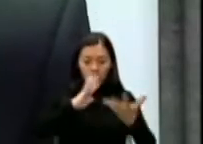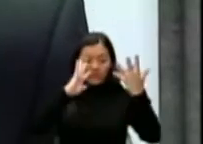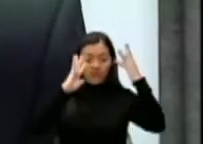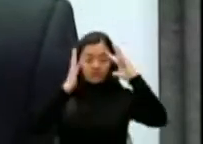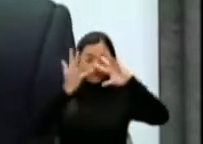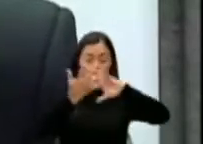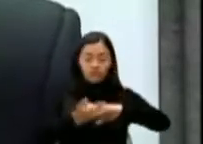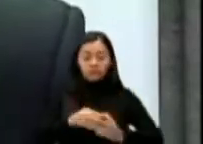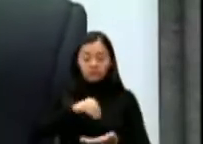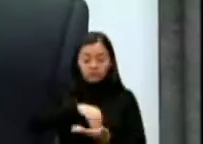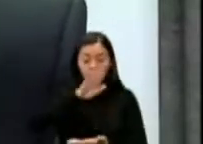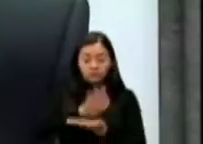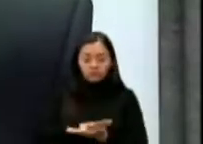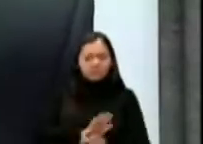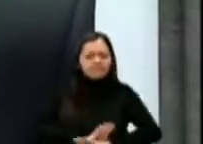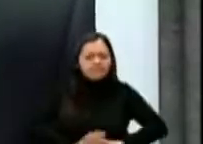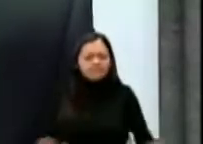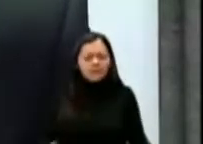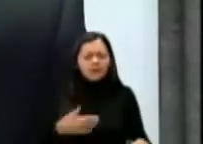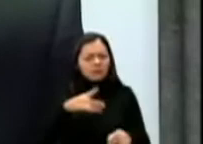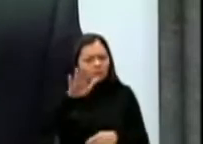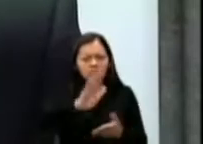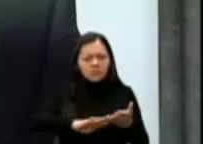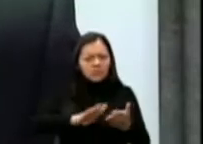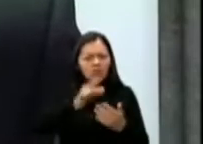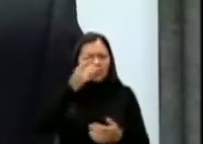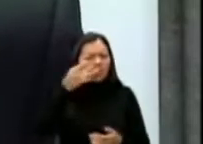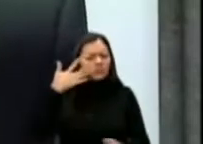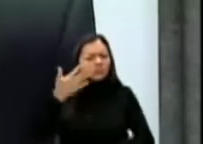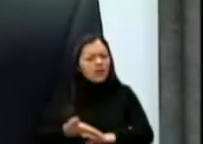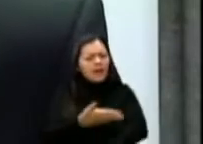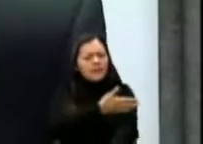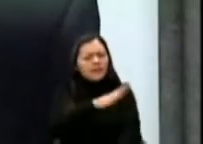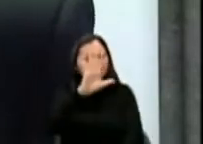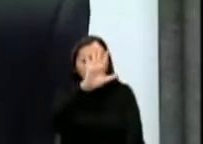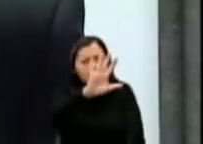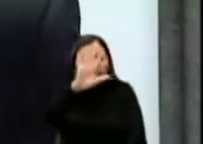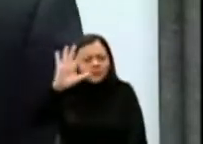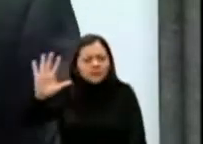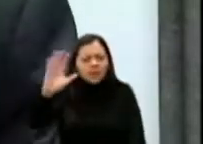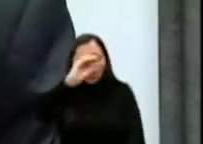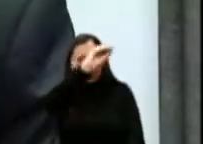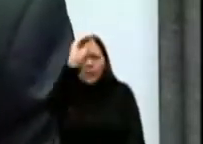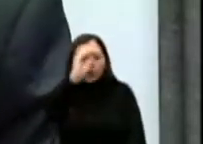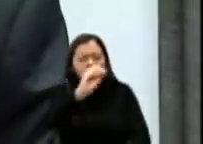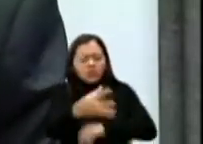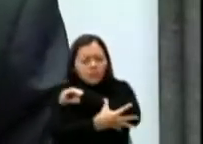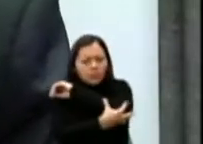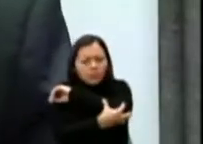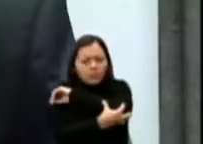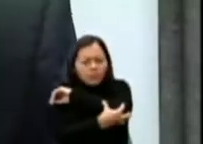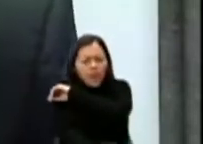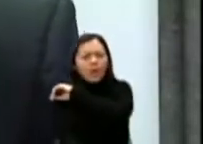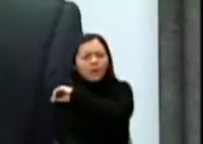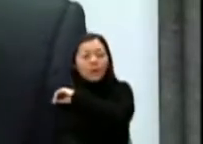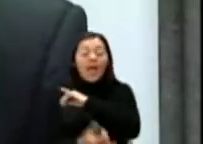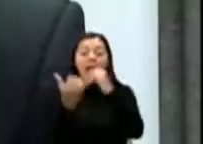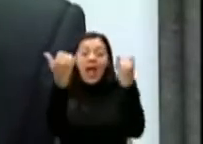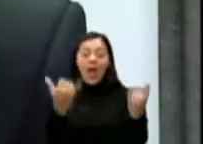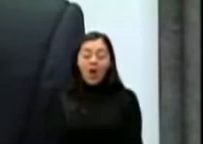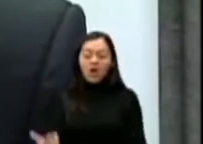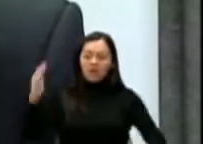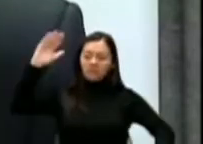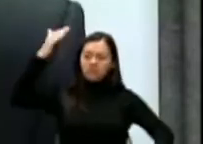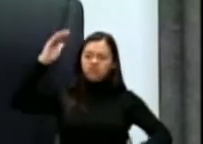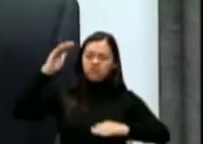teníamos una pobreza del 55 por ciento de la amazonía y que hemos logrado disminuir en 16 puntos la pobreza de la amazonía pero